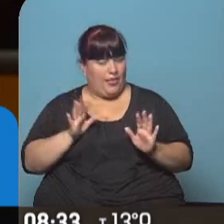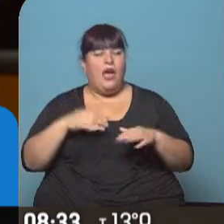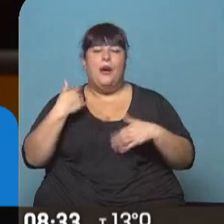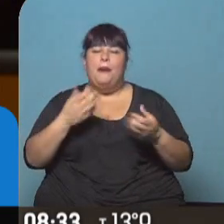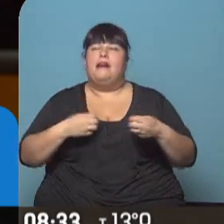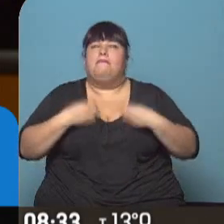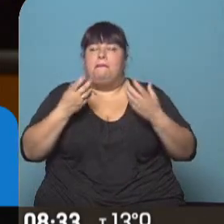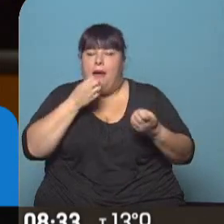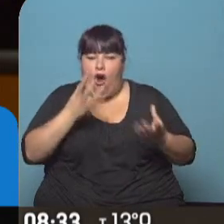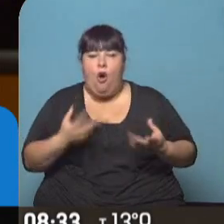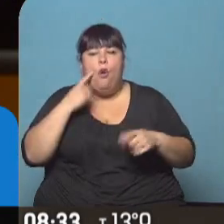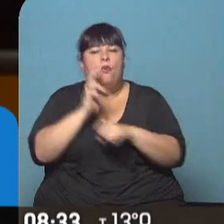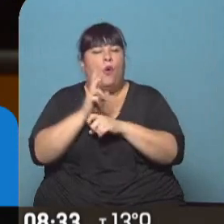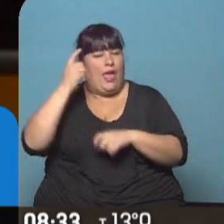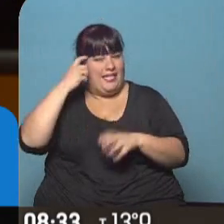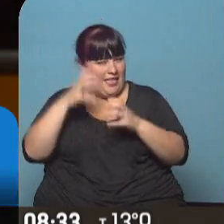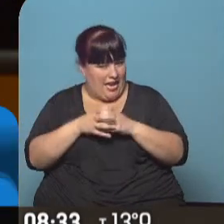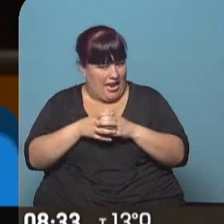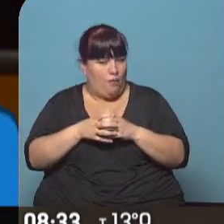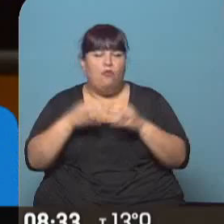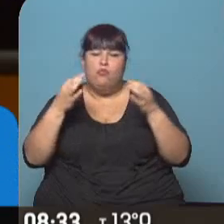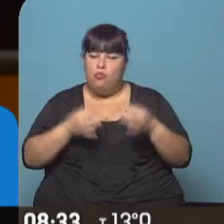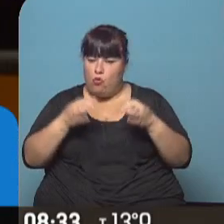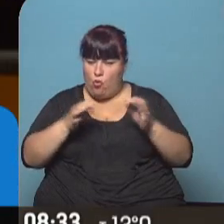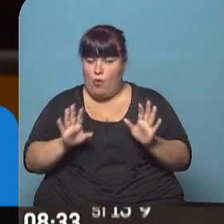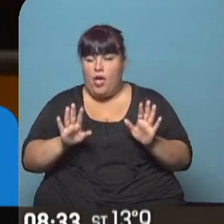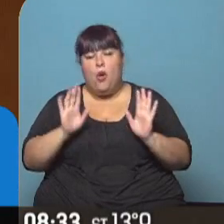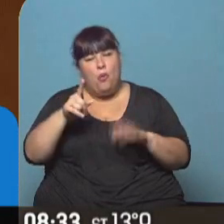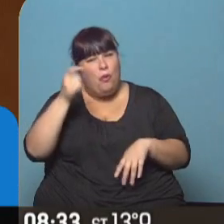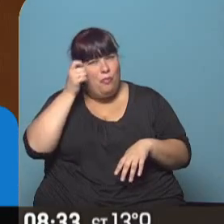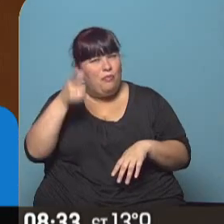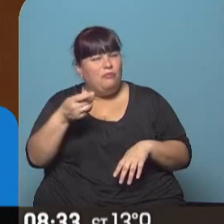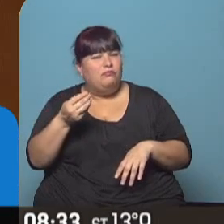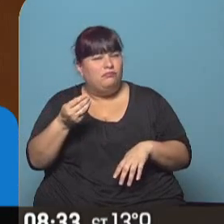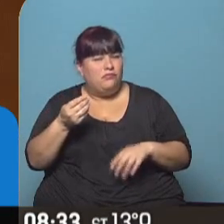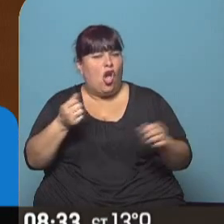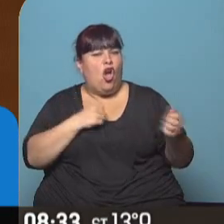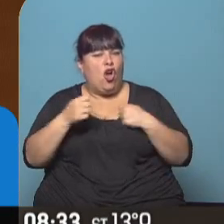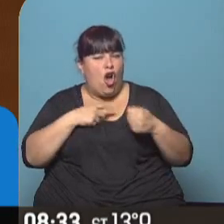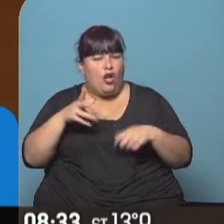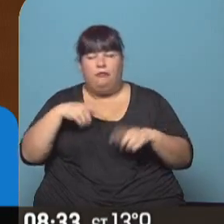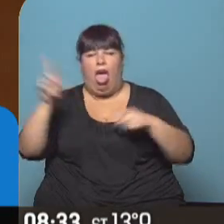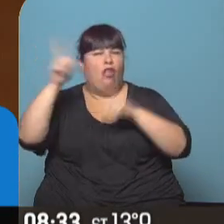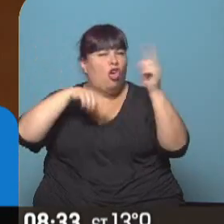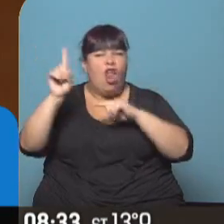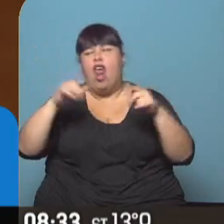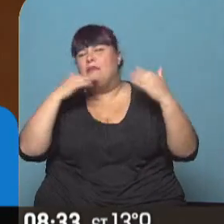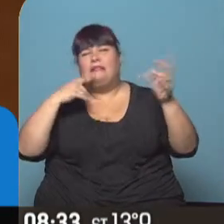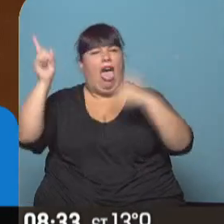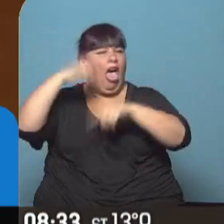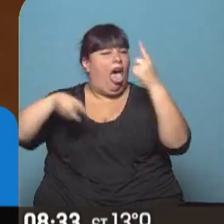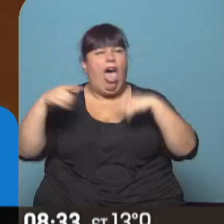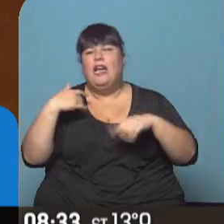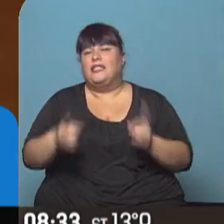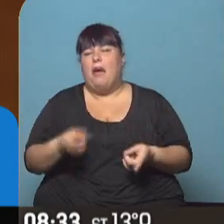vamos a sentir mejor y vamos a cuidar el cerebro. Está muy bien. Vos imagínate, ¿no? Corremos todo el día, no, nos va a pasar, nos va a pasar.